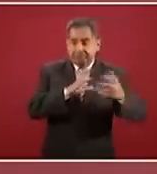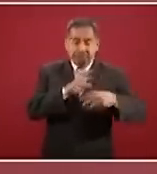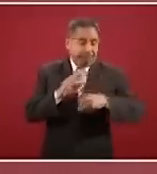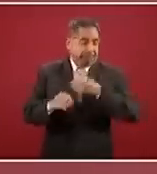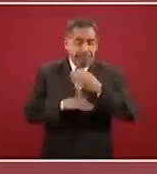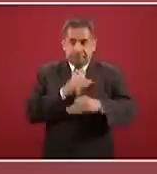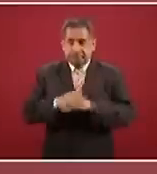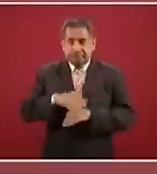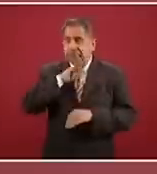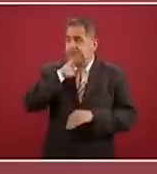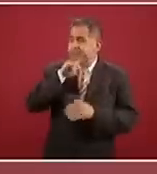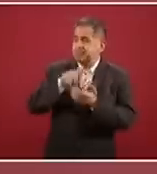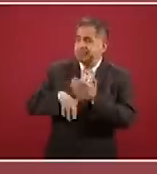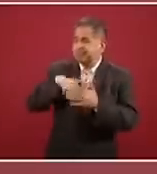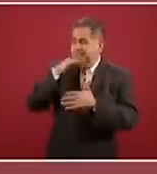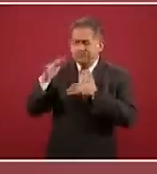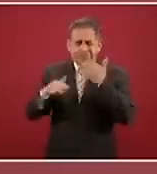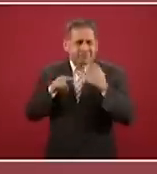se corrompe todo.